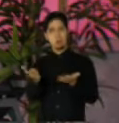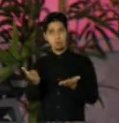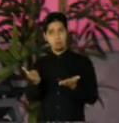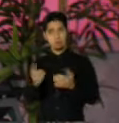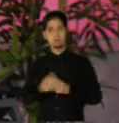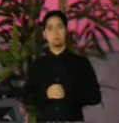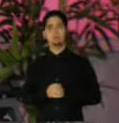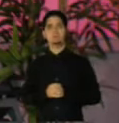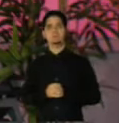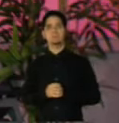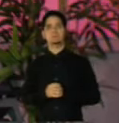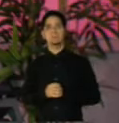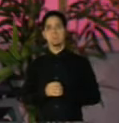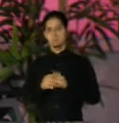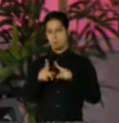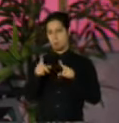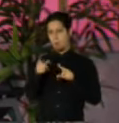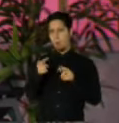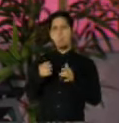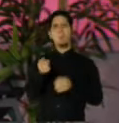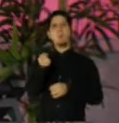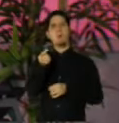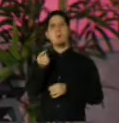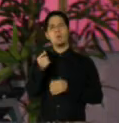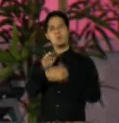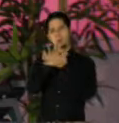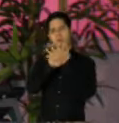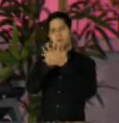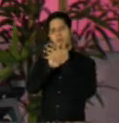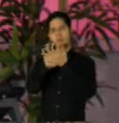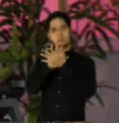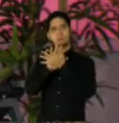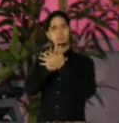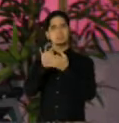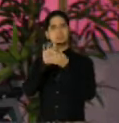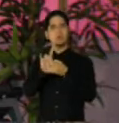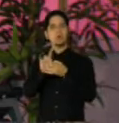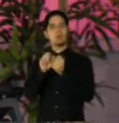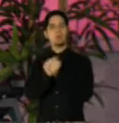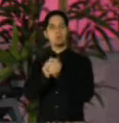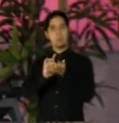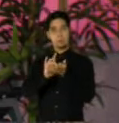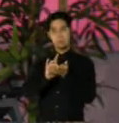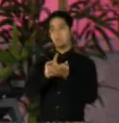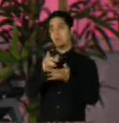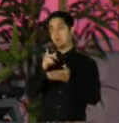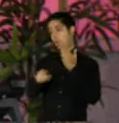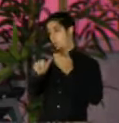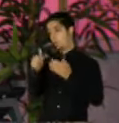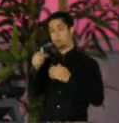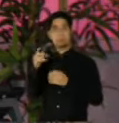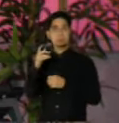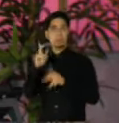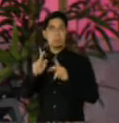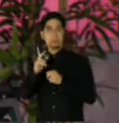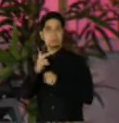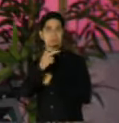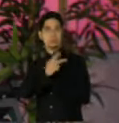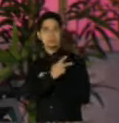nueva receta y hay un poco de confusión en cuanto a esta clasificación de medicamentos que muchos pacientes de otras condiciones que no son